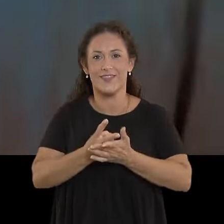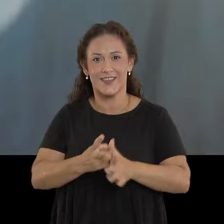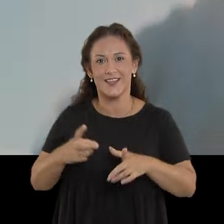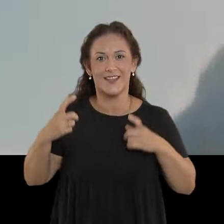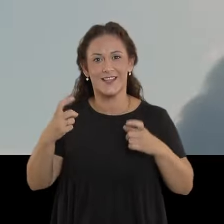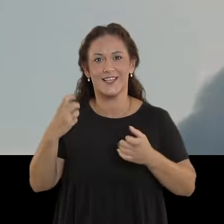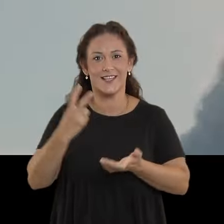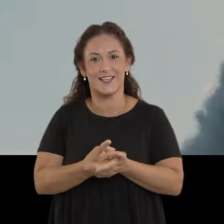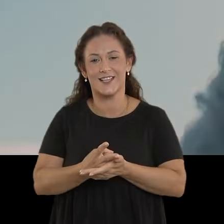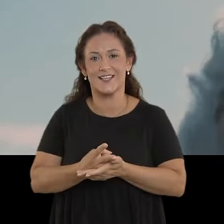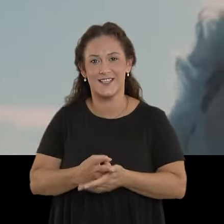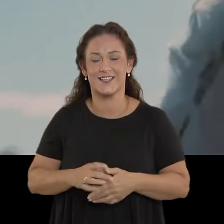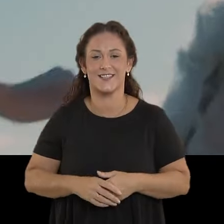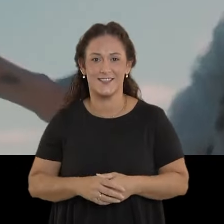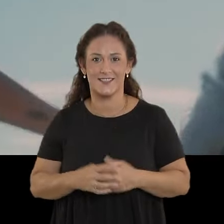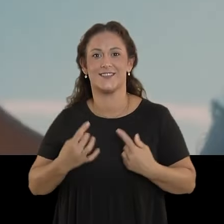más